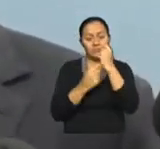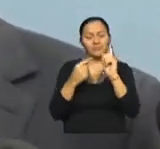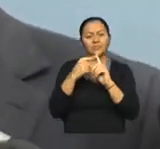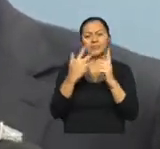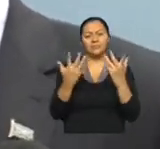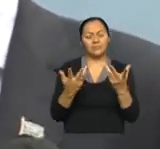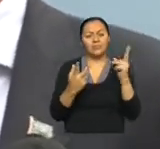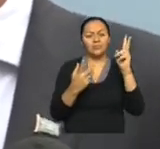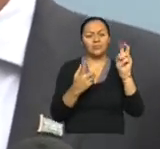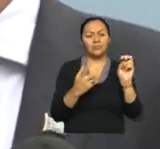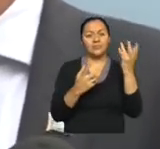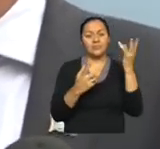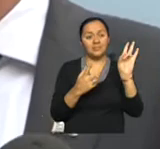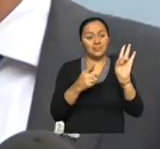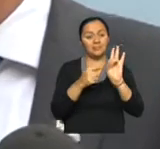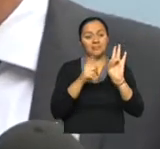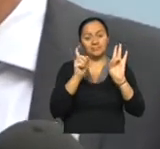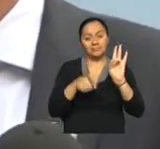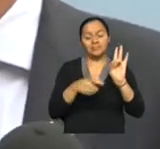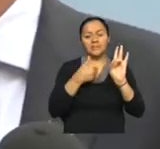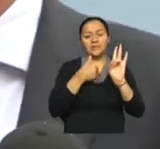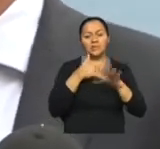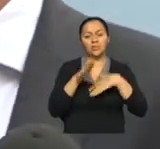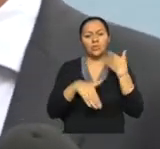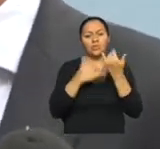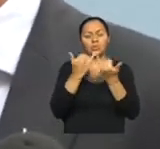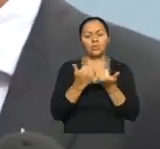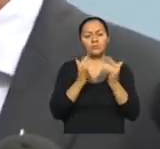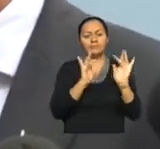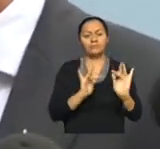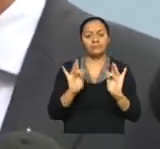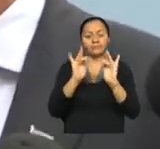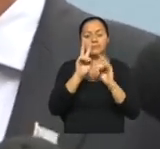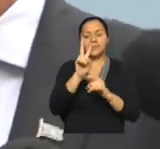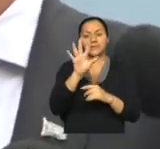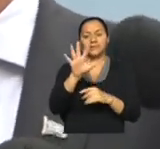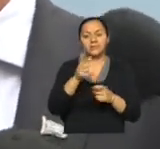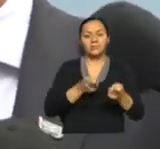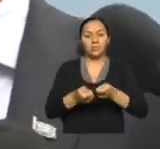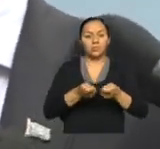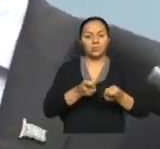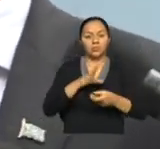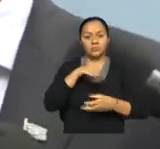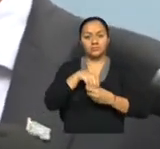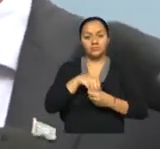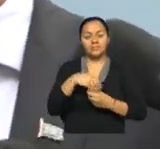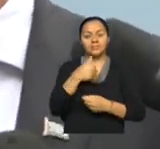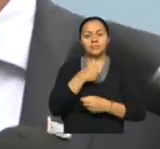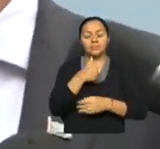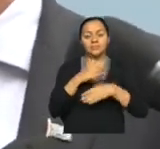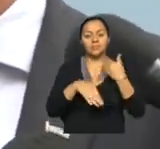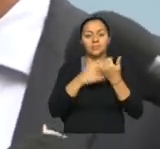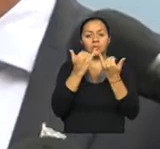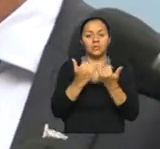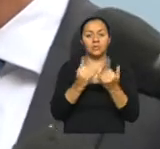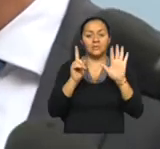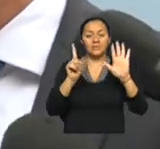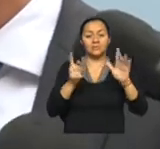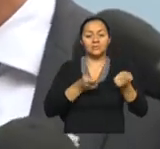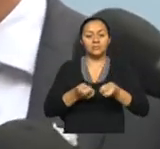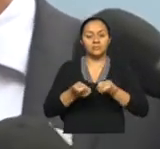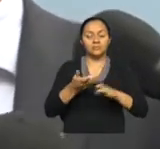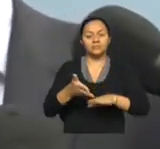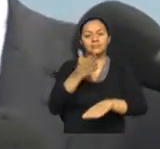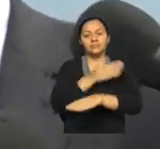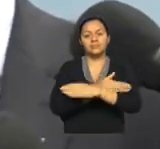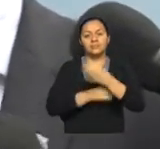del 2017 ya llevamos computados 25 controles versus apenas 6 controles que se habían hecho en la década anterior en